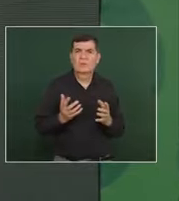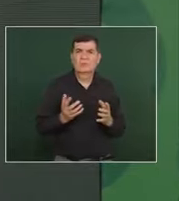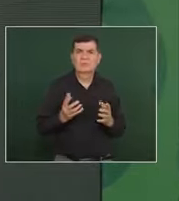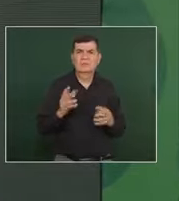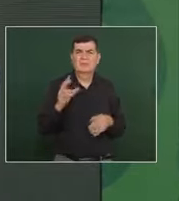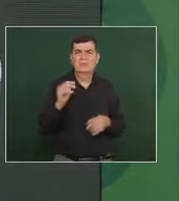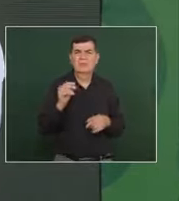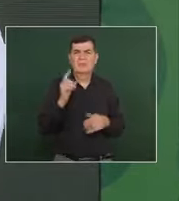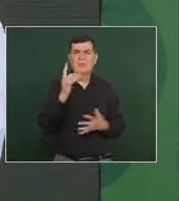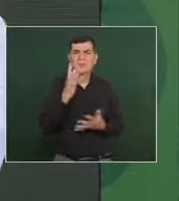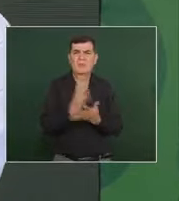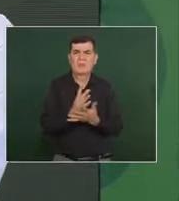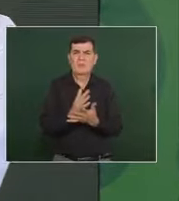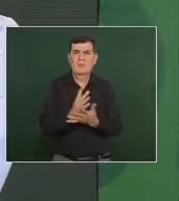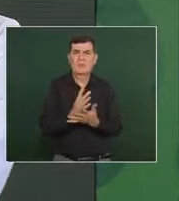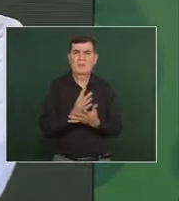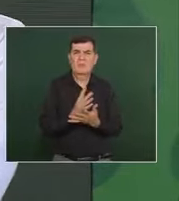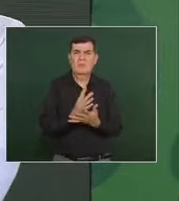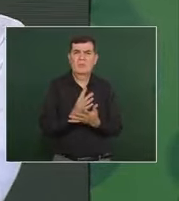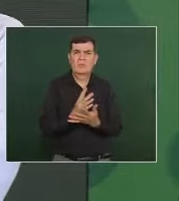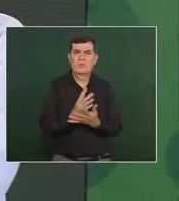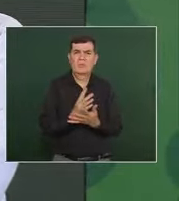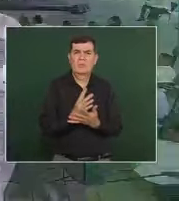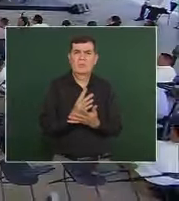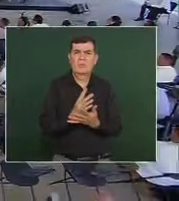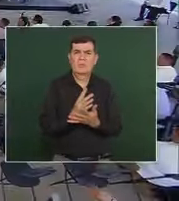no solo a